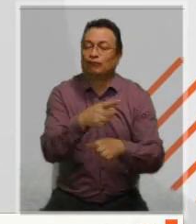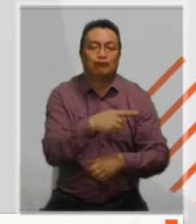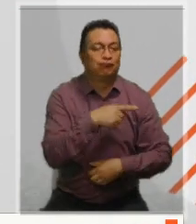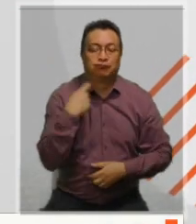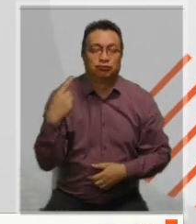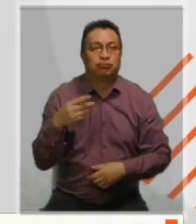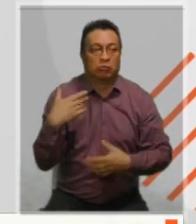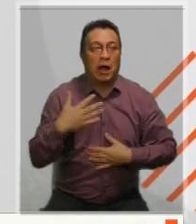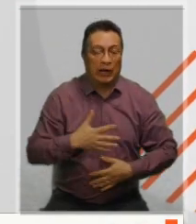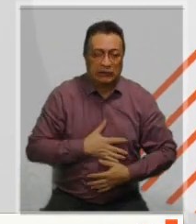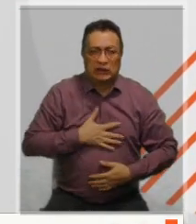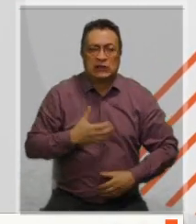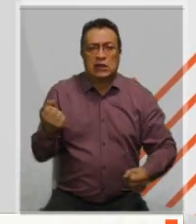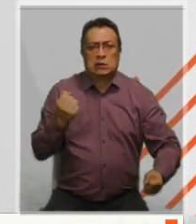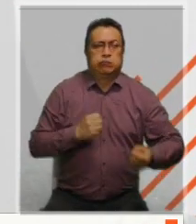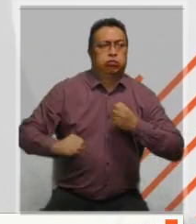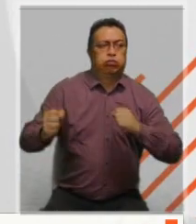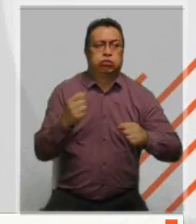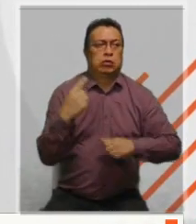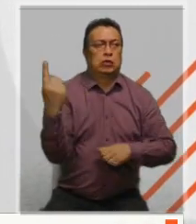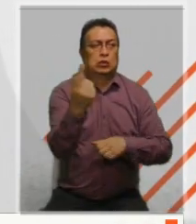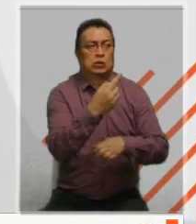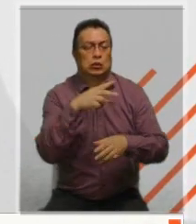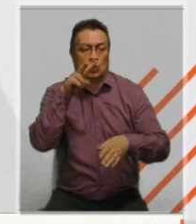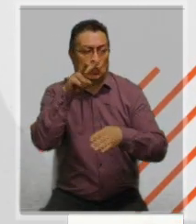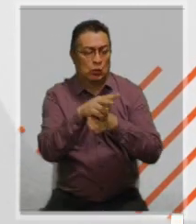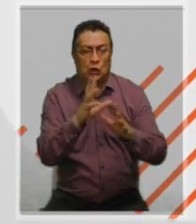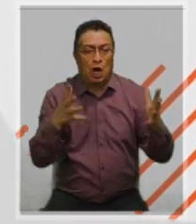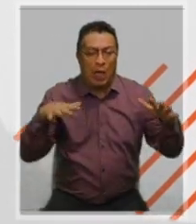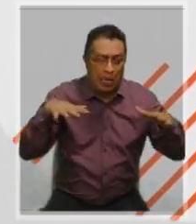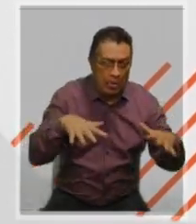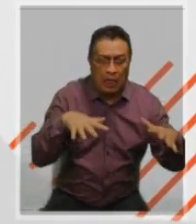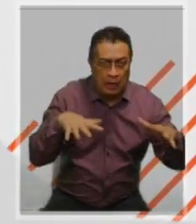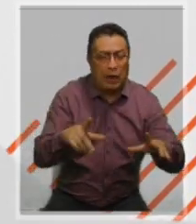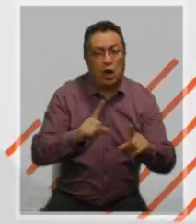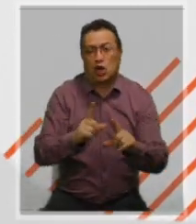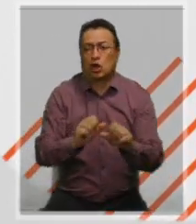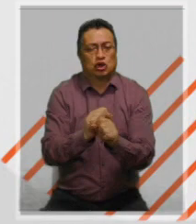una sensación de desesperación de testigos que nada pueden